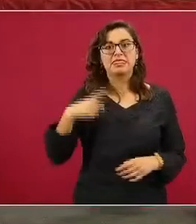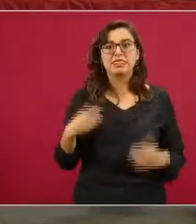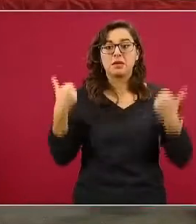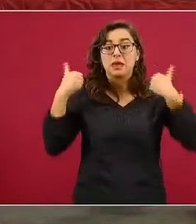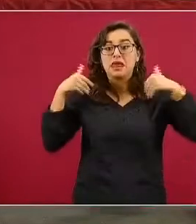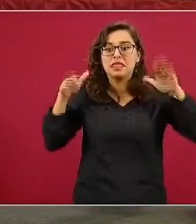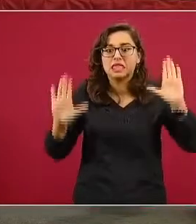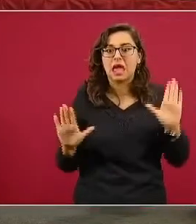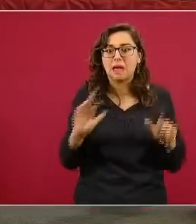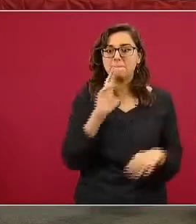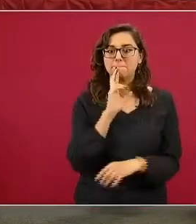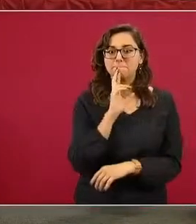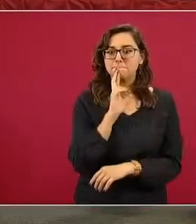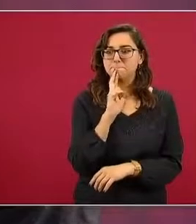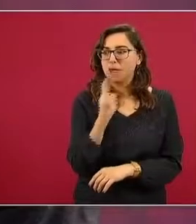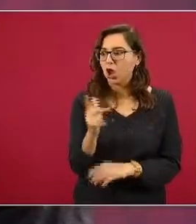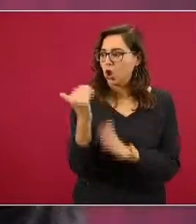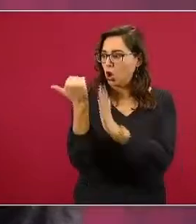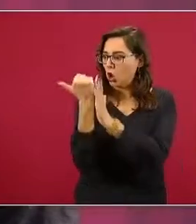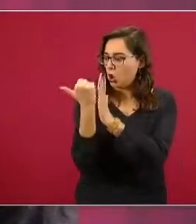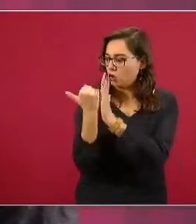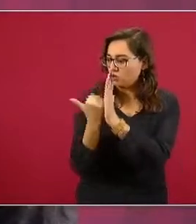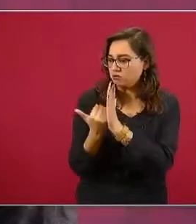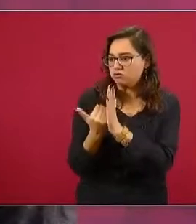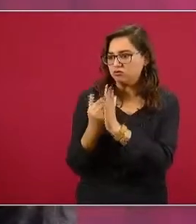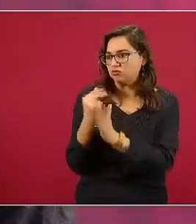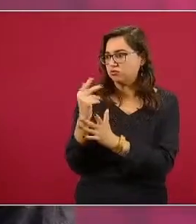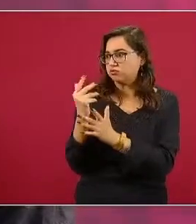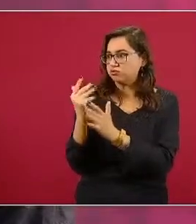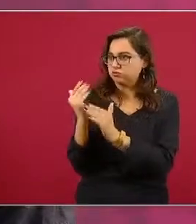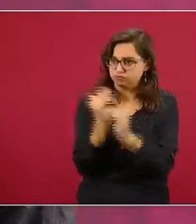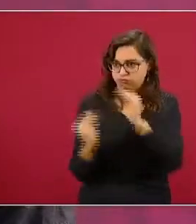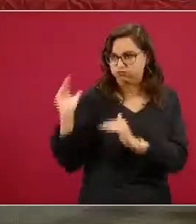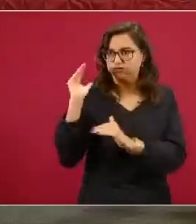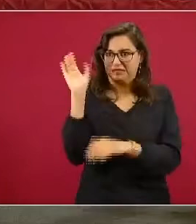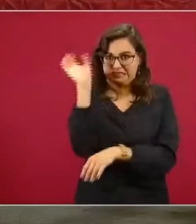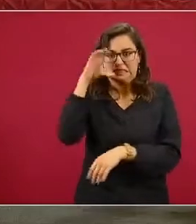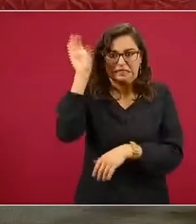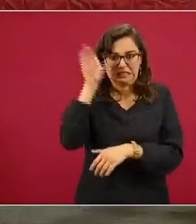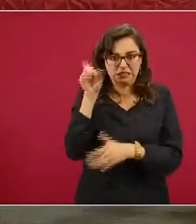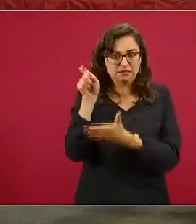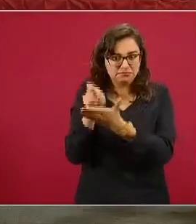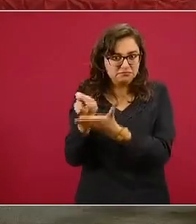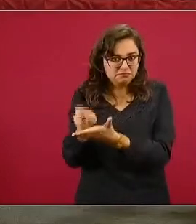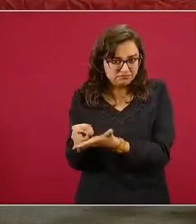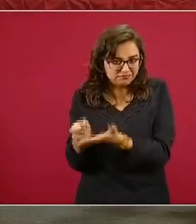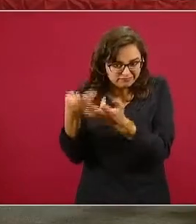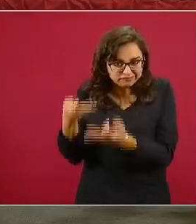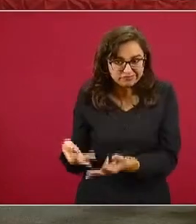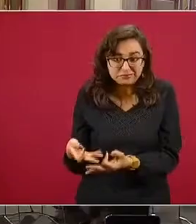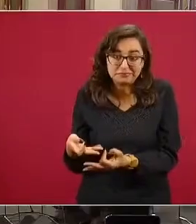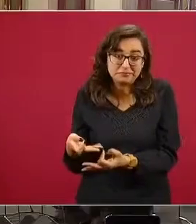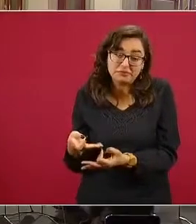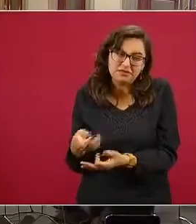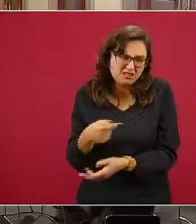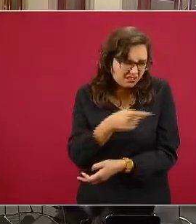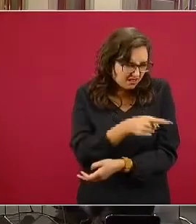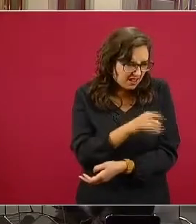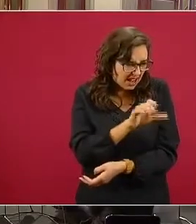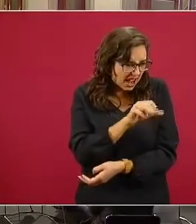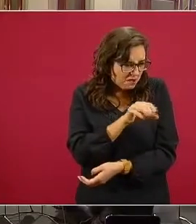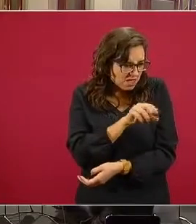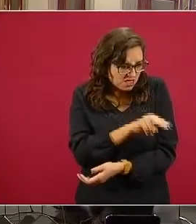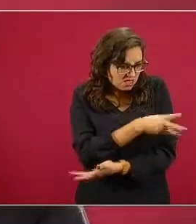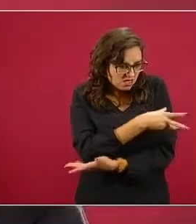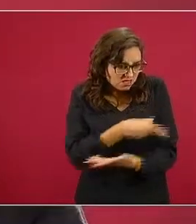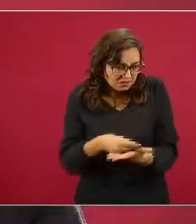¿no? Respetamos la opinión, por supuesto, de cualquier intelectual que escriba y opine, ¿no? Pero bueno, eso es lo que